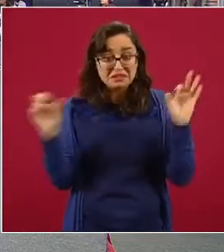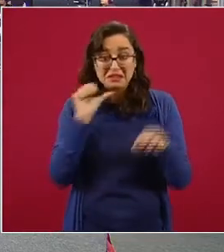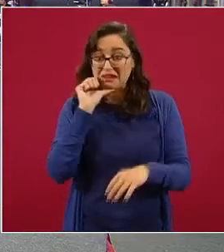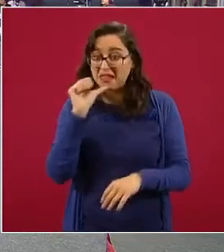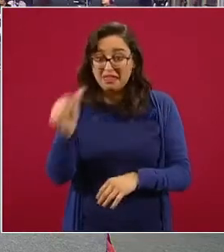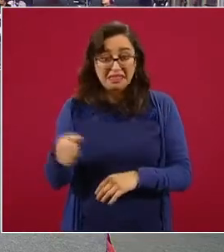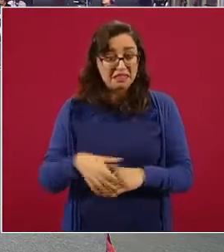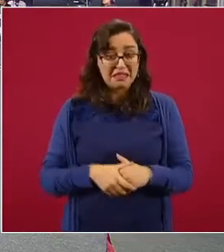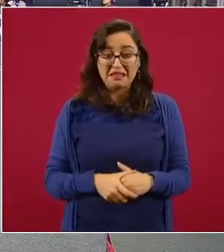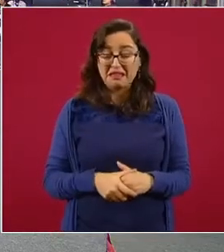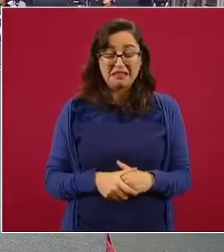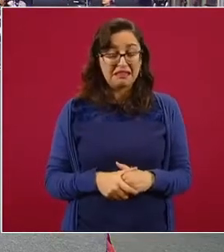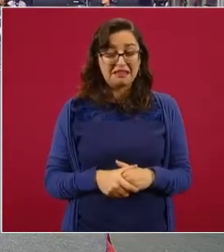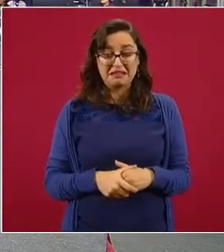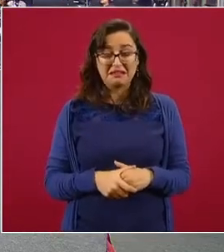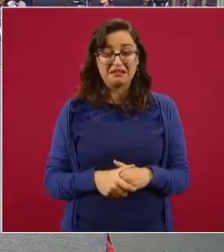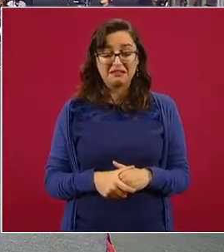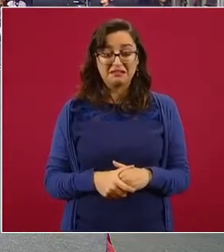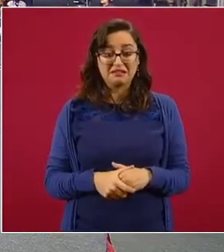que